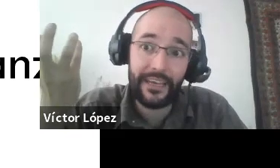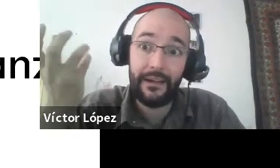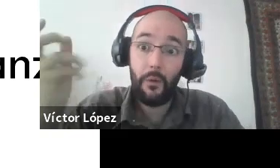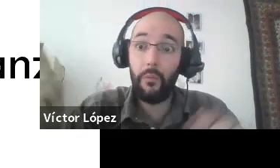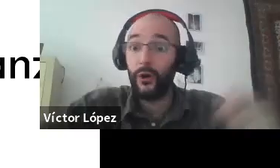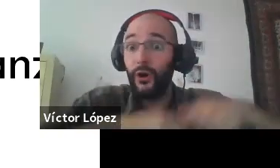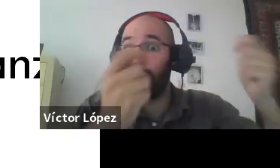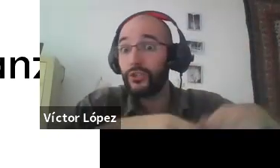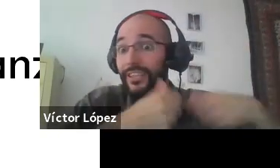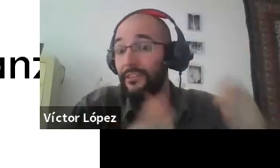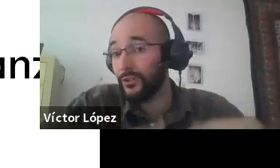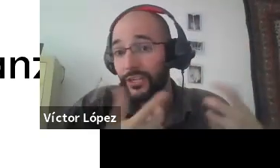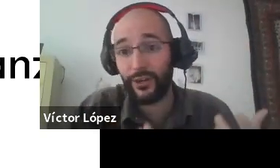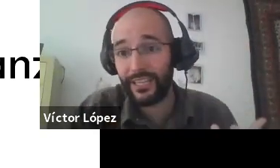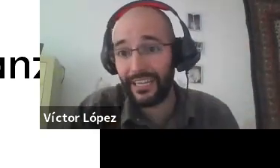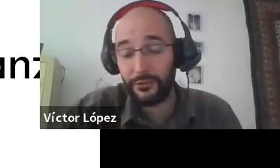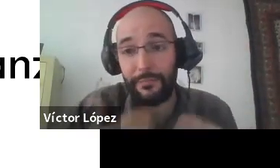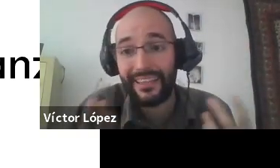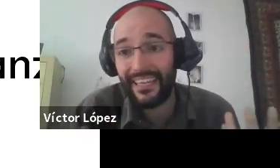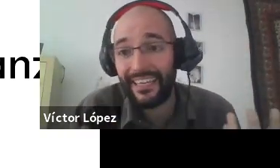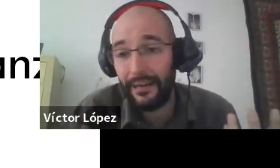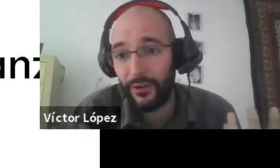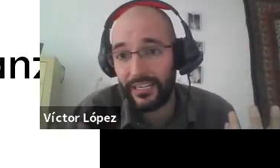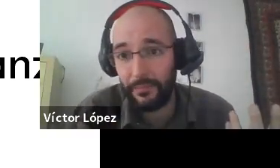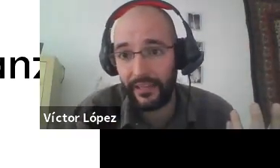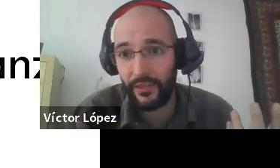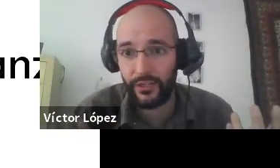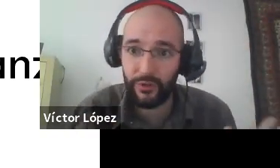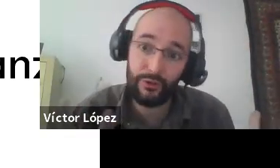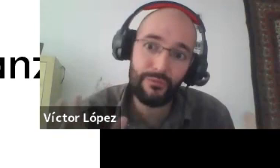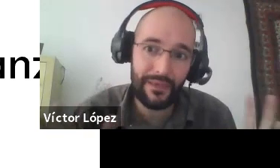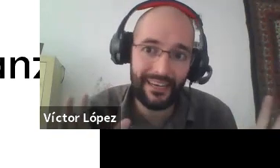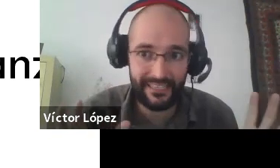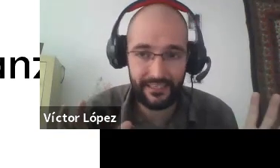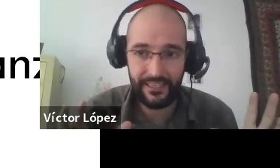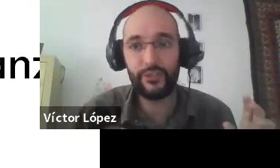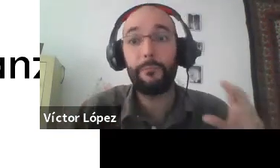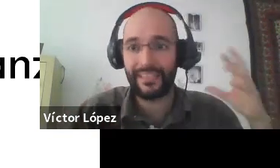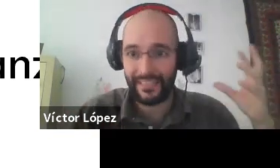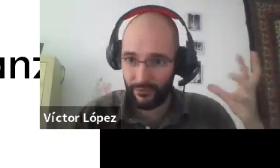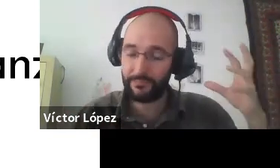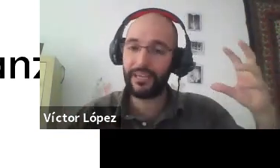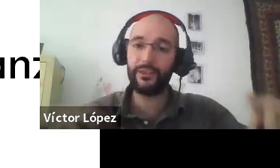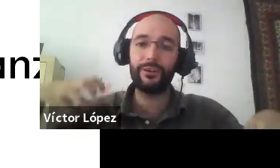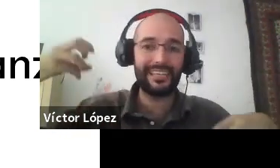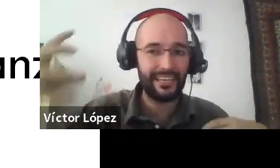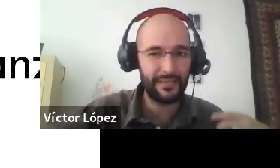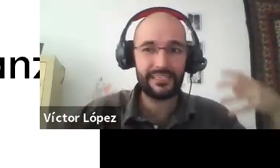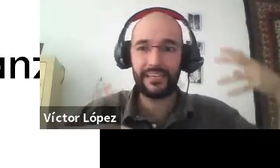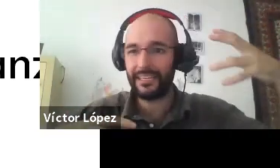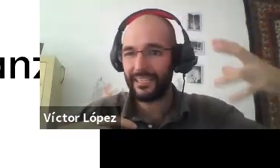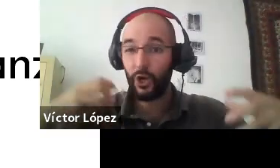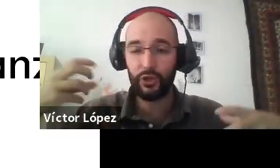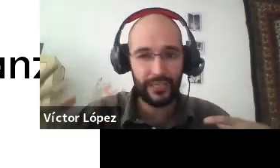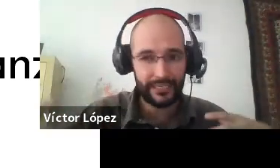naif que era, bueno, los científicos recogen datos y a partir de aquí elaboran explicaciones. Bueno, no es bien bien así, sino parten de algunas explicaciones, las